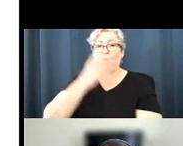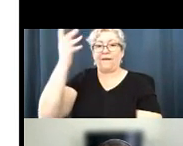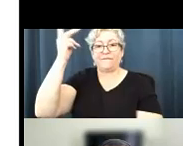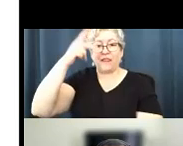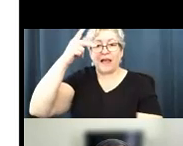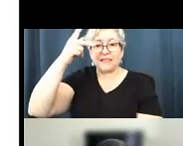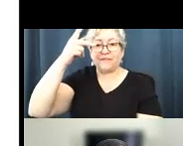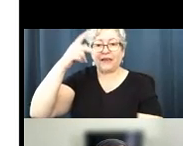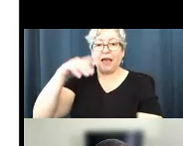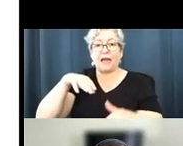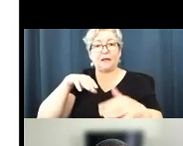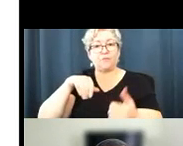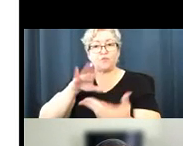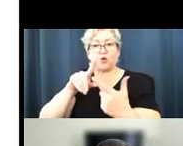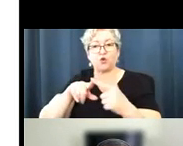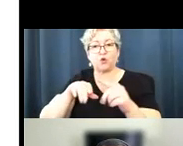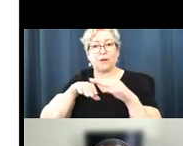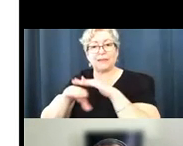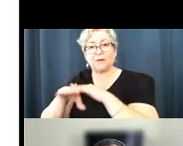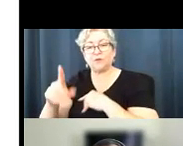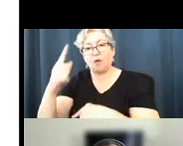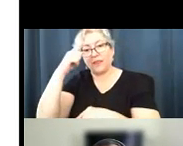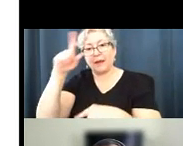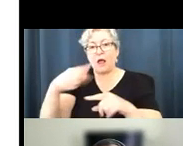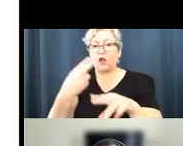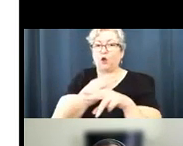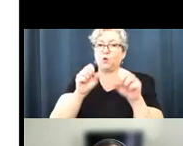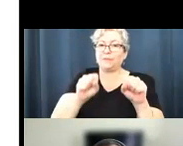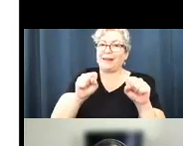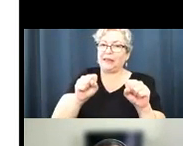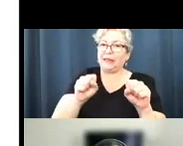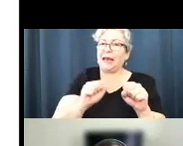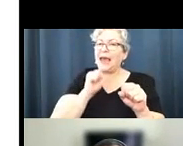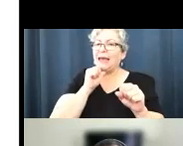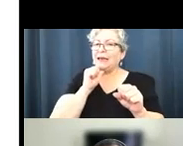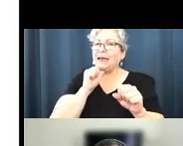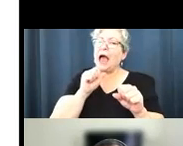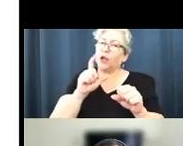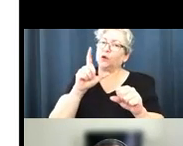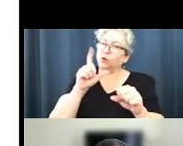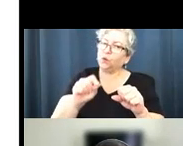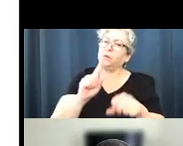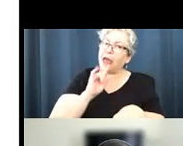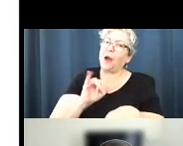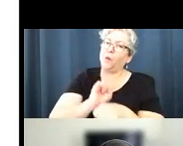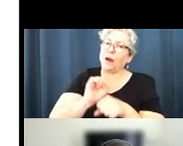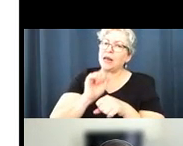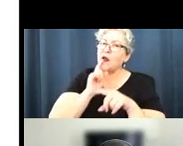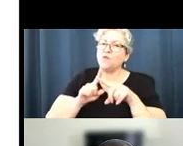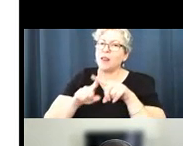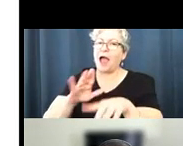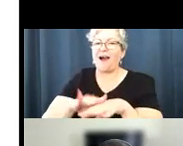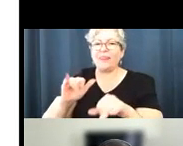funcionan. Nuestra filosofía de cómo abordar la accesibilidad es tratar de ser lo más usable